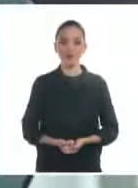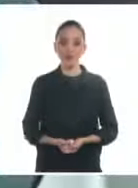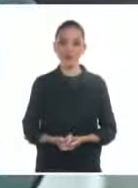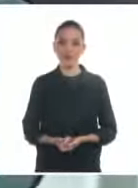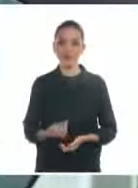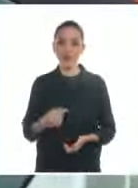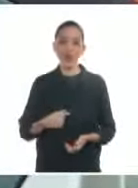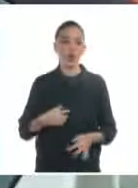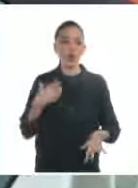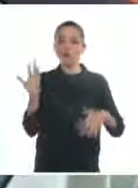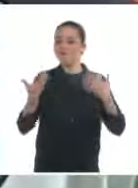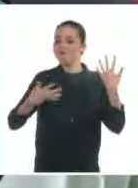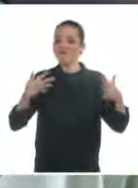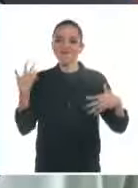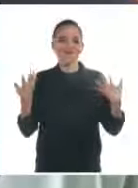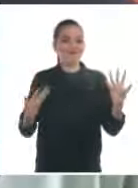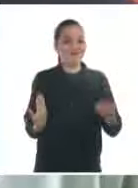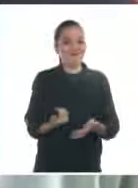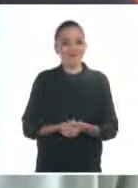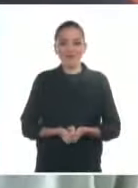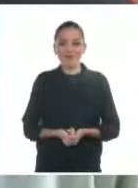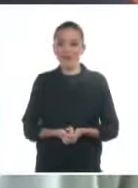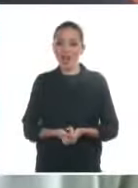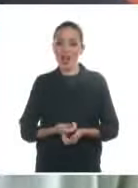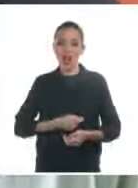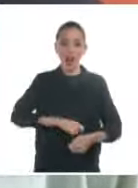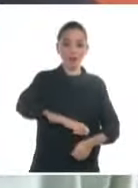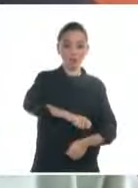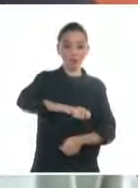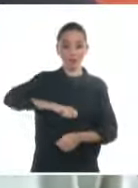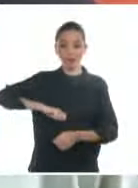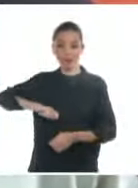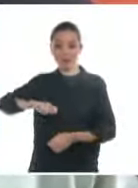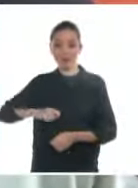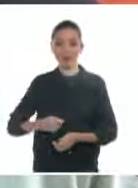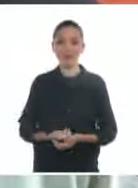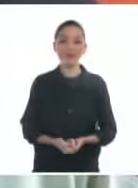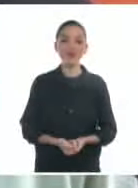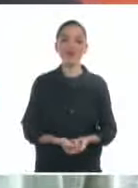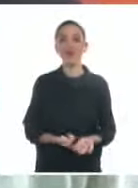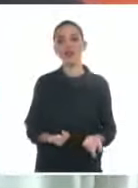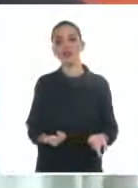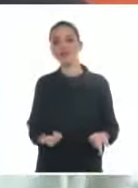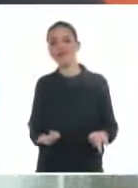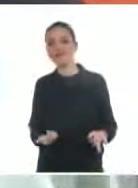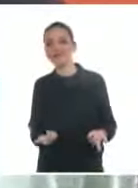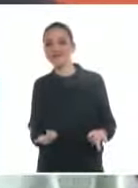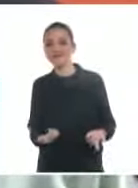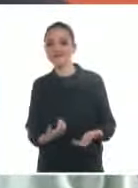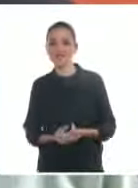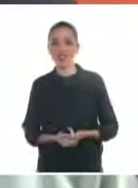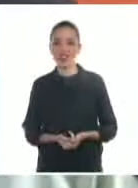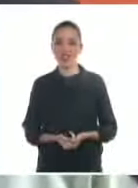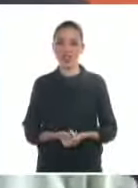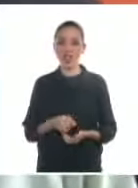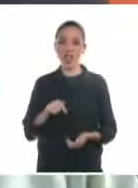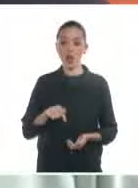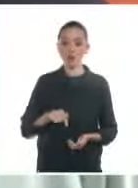cada punto, cada bola que golpeo en la caja mágica, en la mano Santana, con este bueno, con